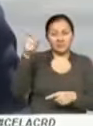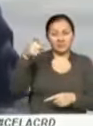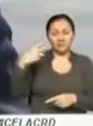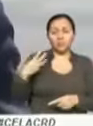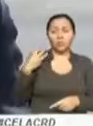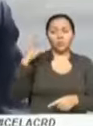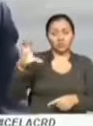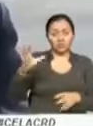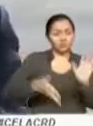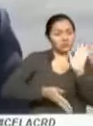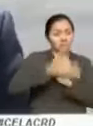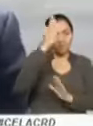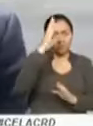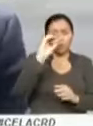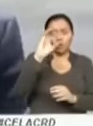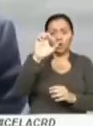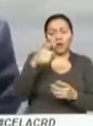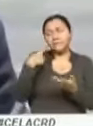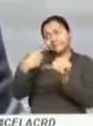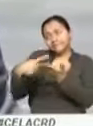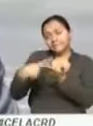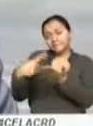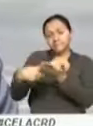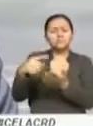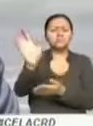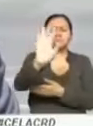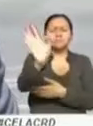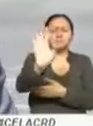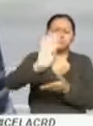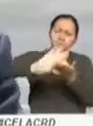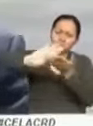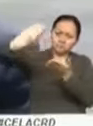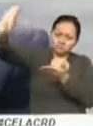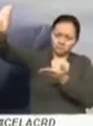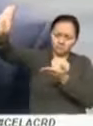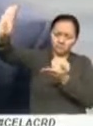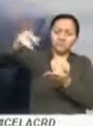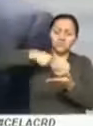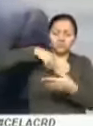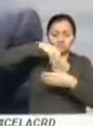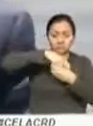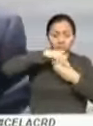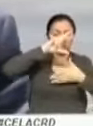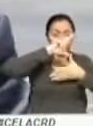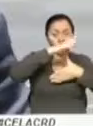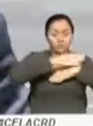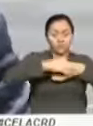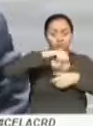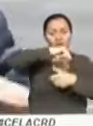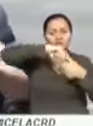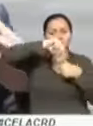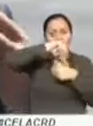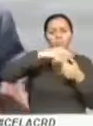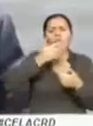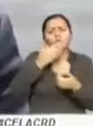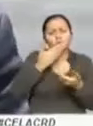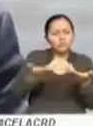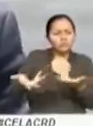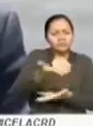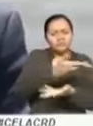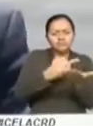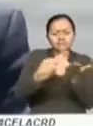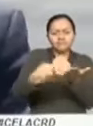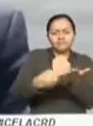a La Oea, donde normalmente se trataban estos problemas, y surgió la idea de crear un espacio